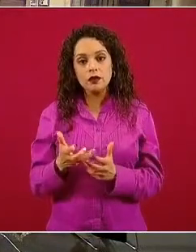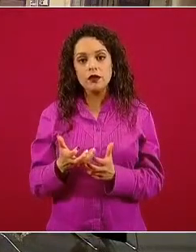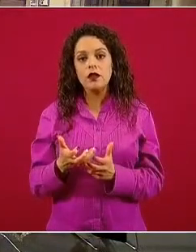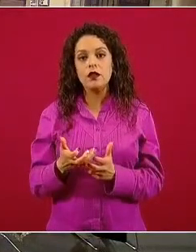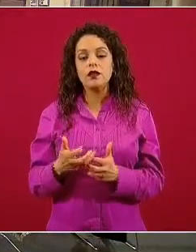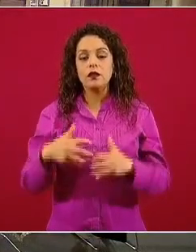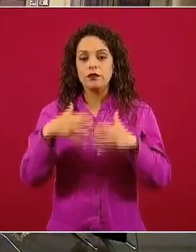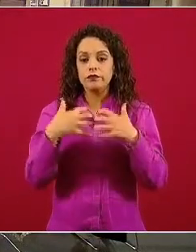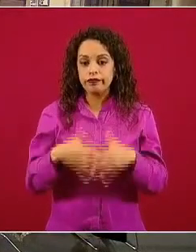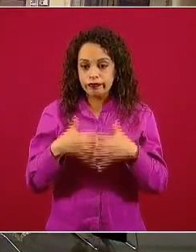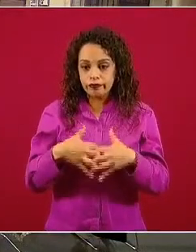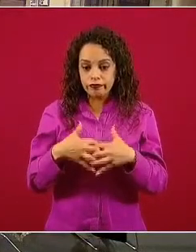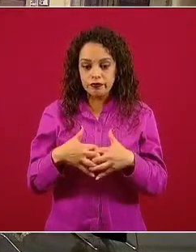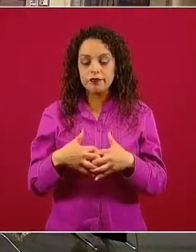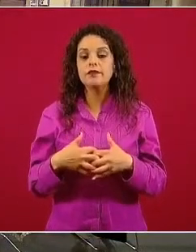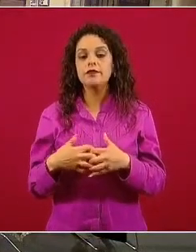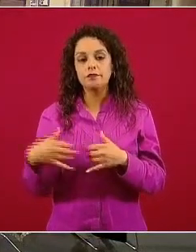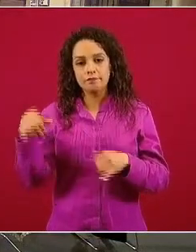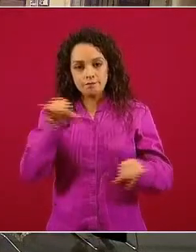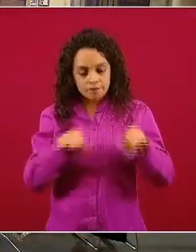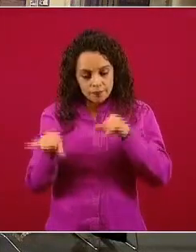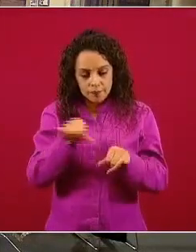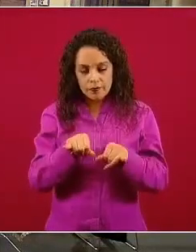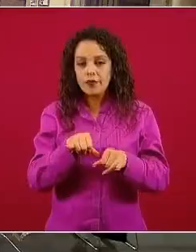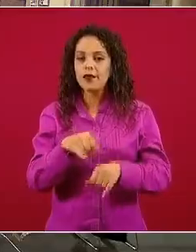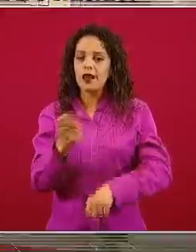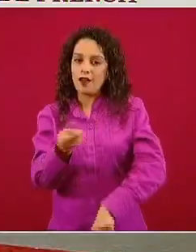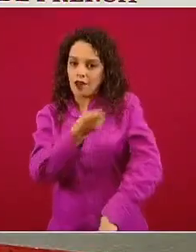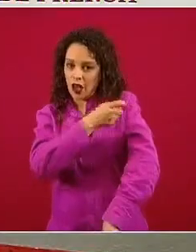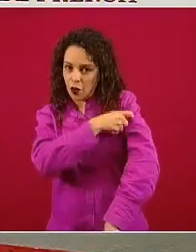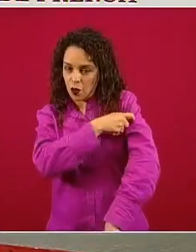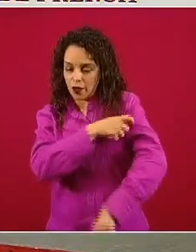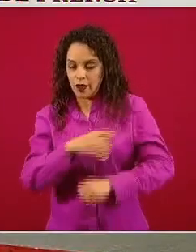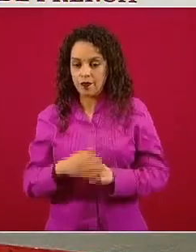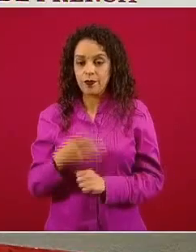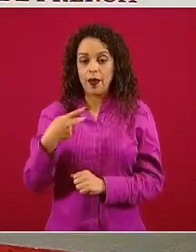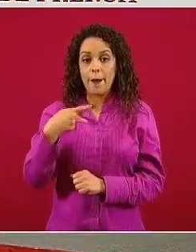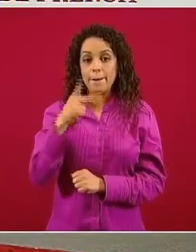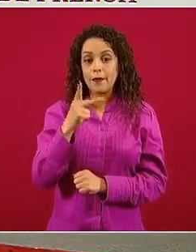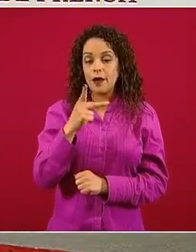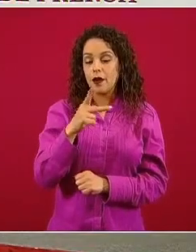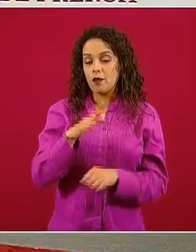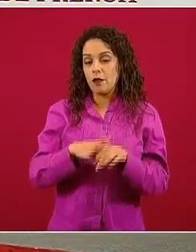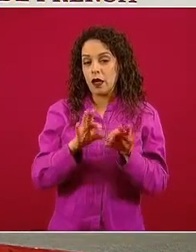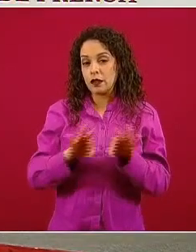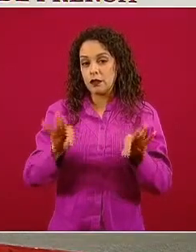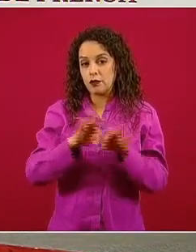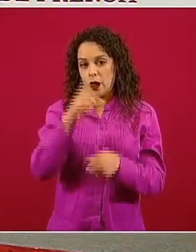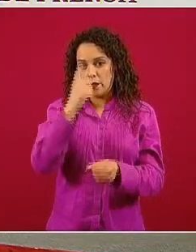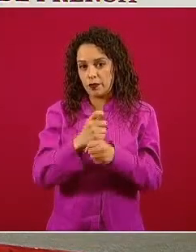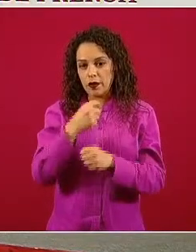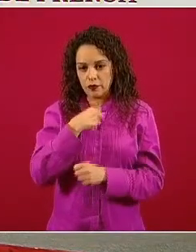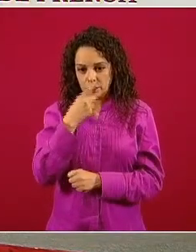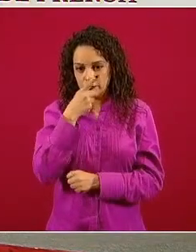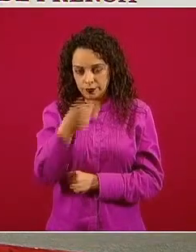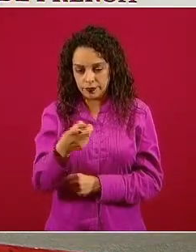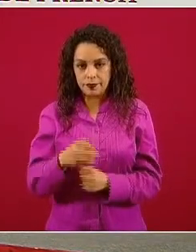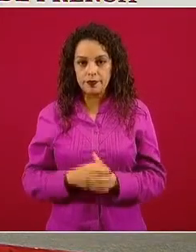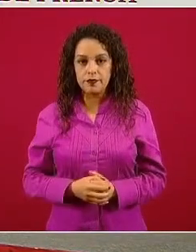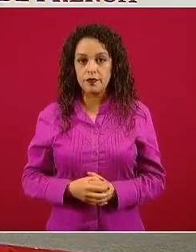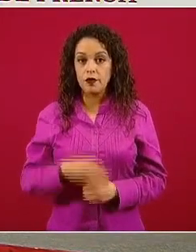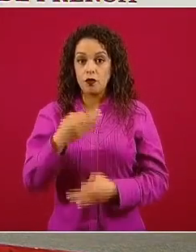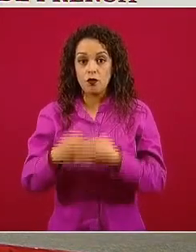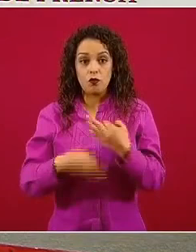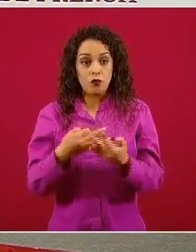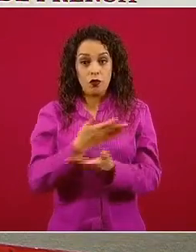producen las vacunas. Por lo tanto, lo primero que puedo decir es que la población tenga toda la